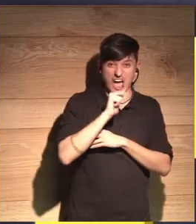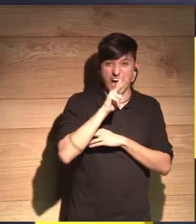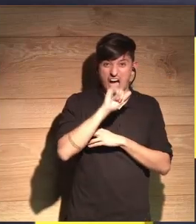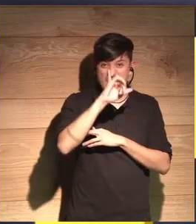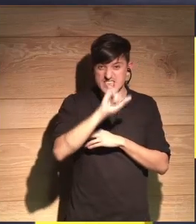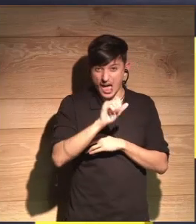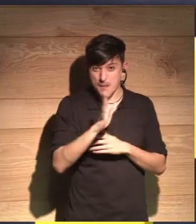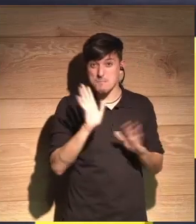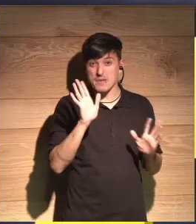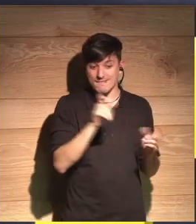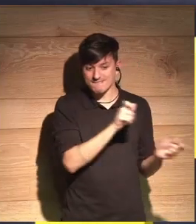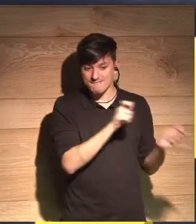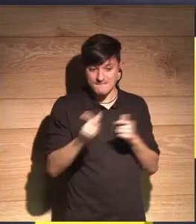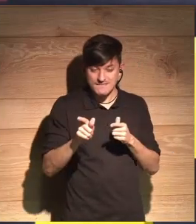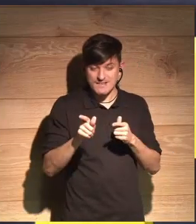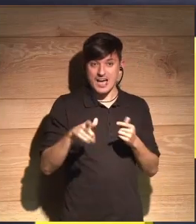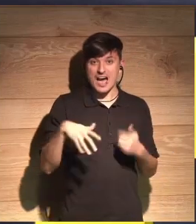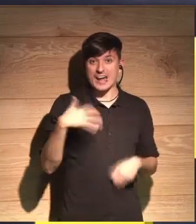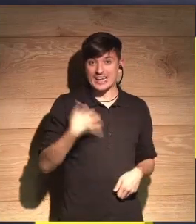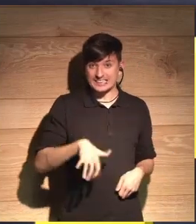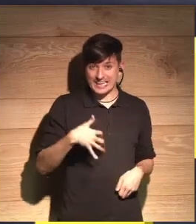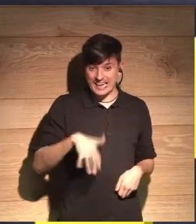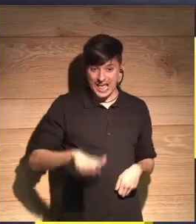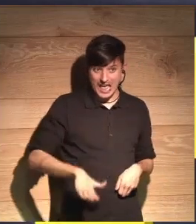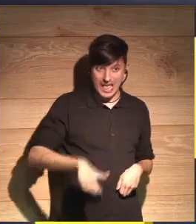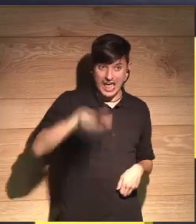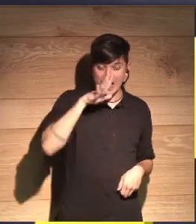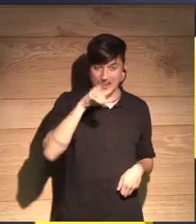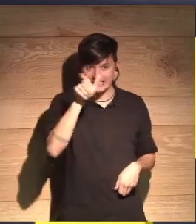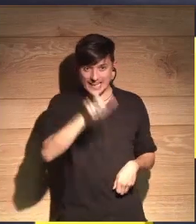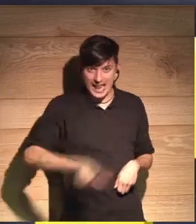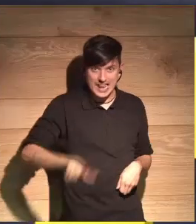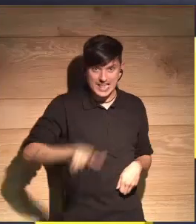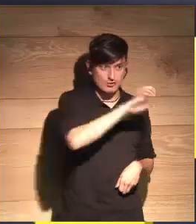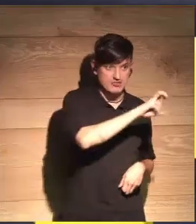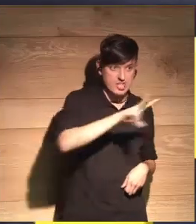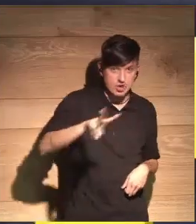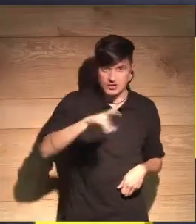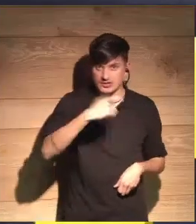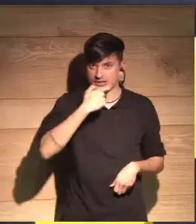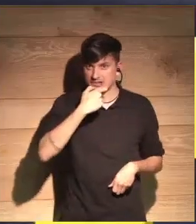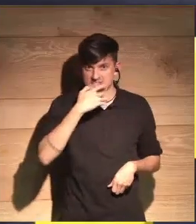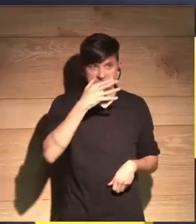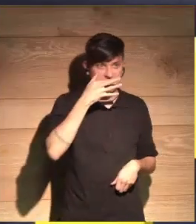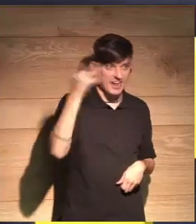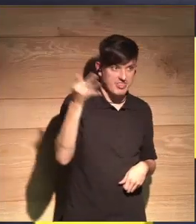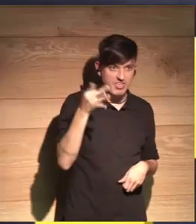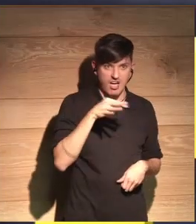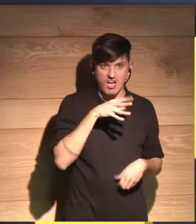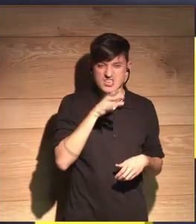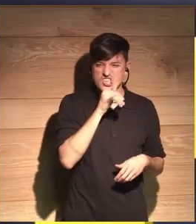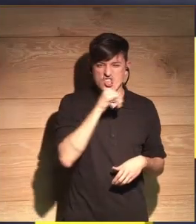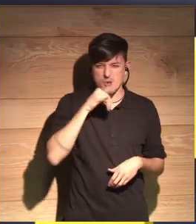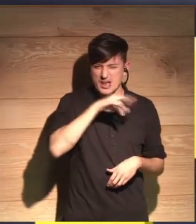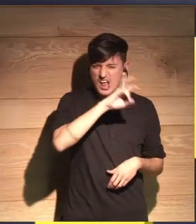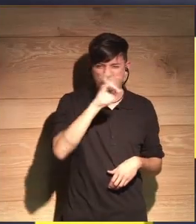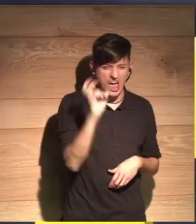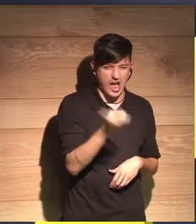creció en argentina y ahora está entre italia eeuu francia reino unido habla además de todos esos idiomas